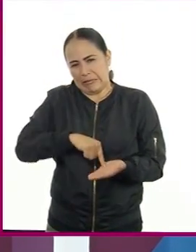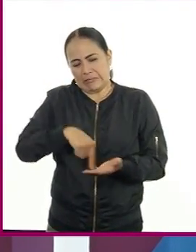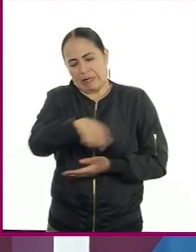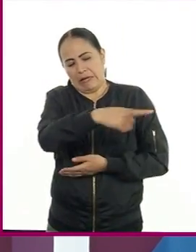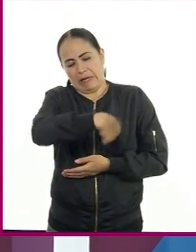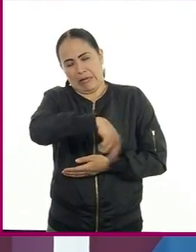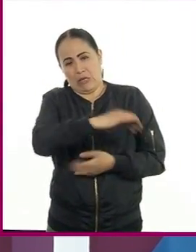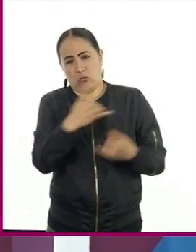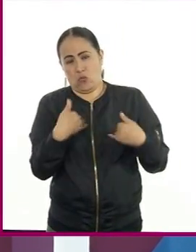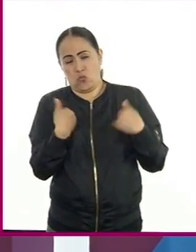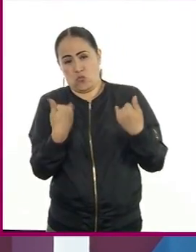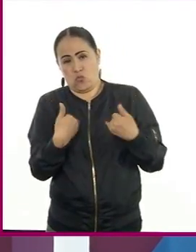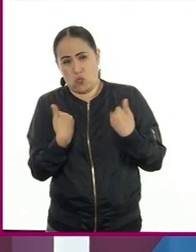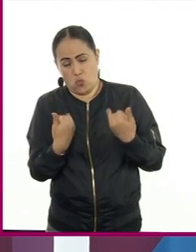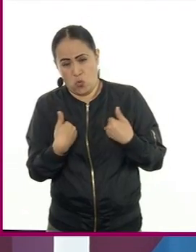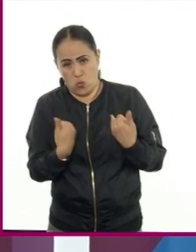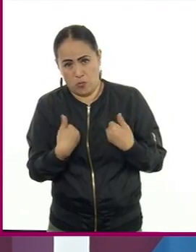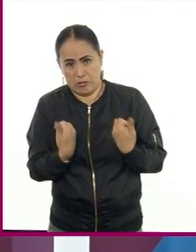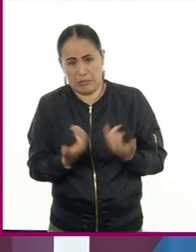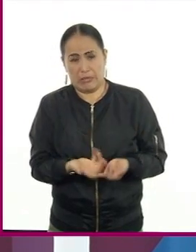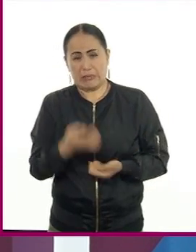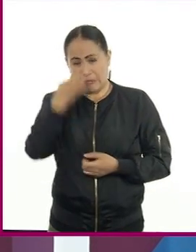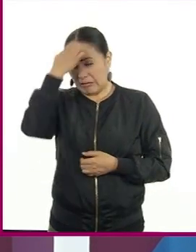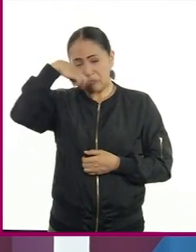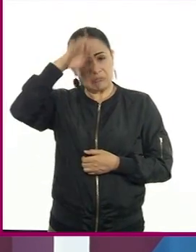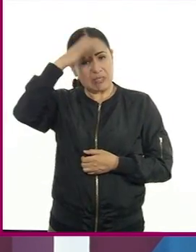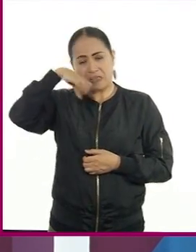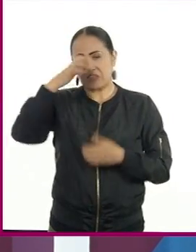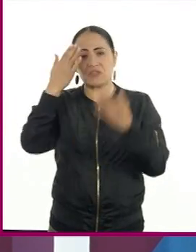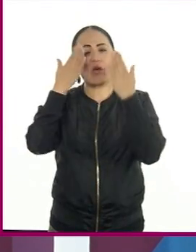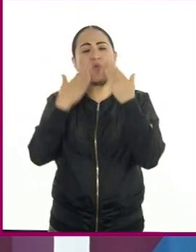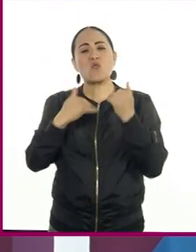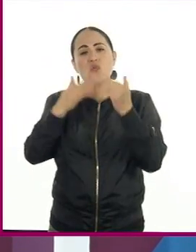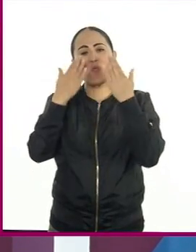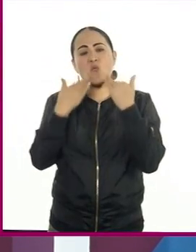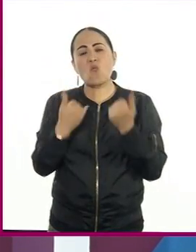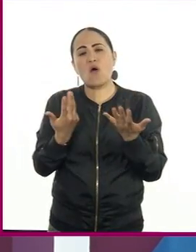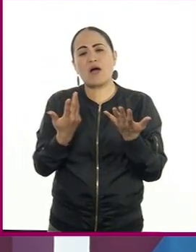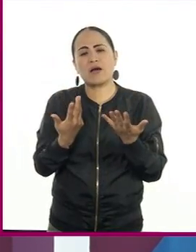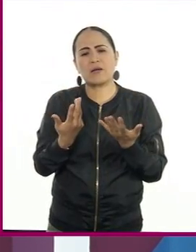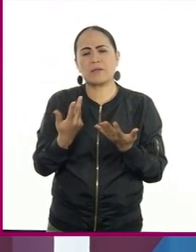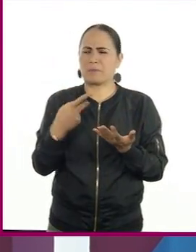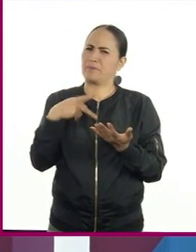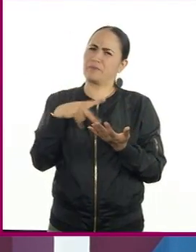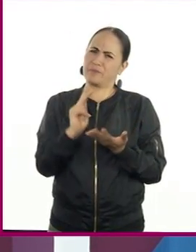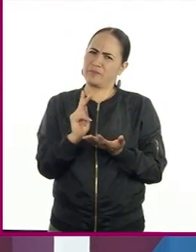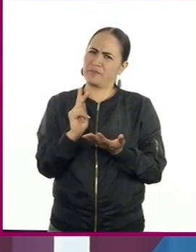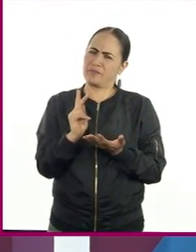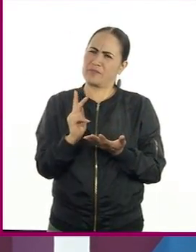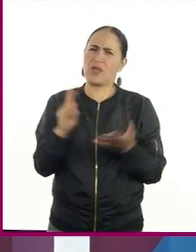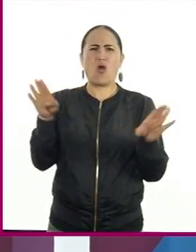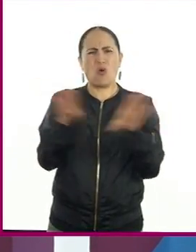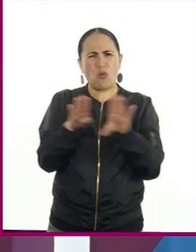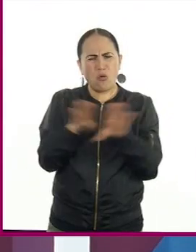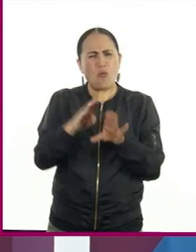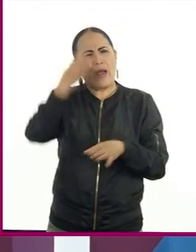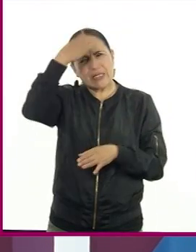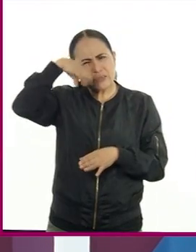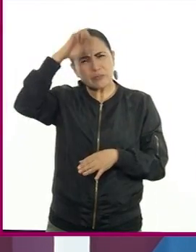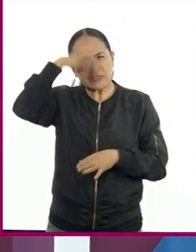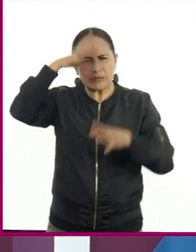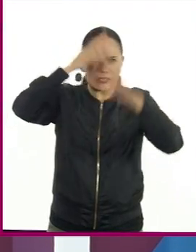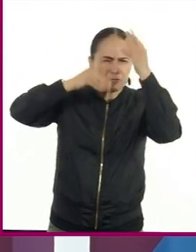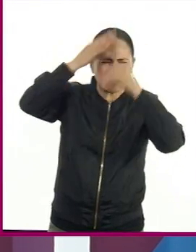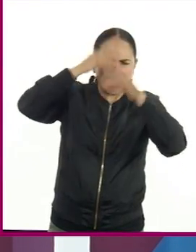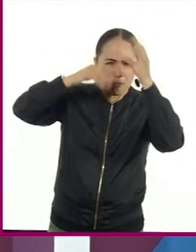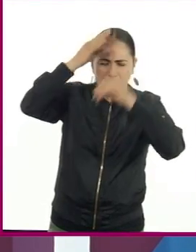juventud no sabe o no tiene experiencia. Pero, ¿en qué momento adquirirá experiencia si